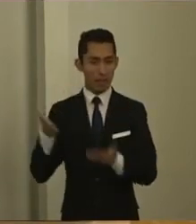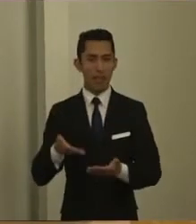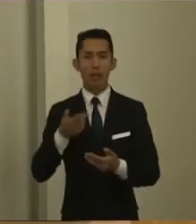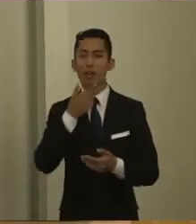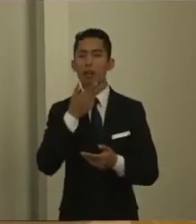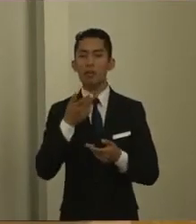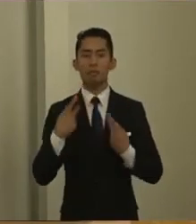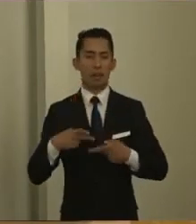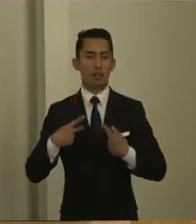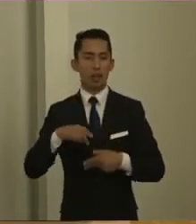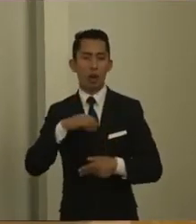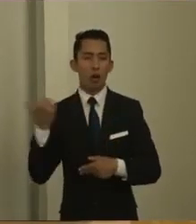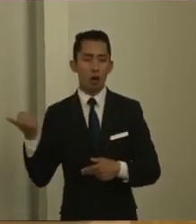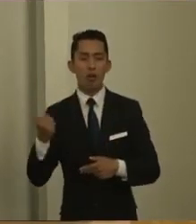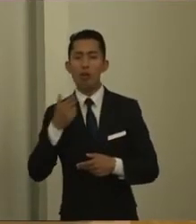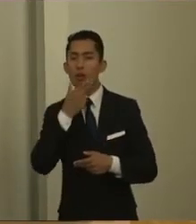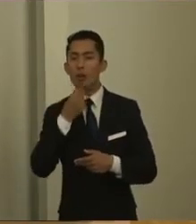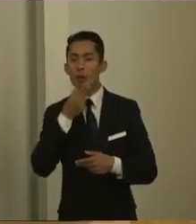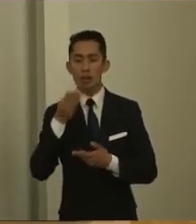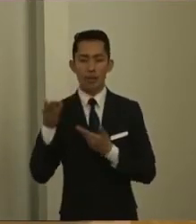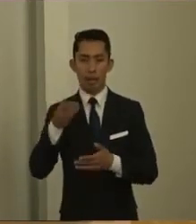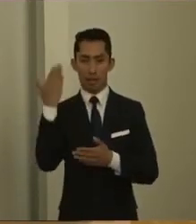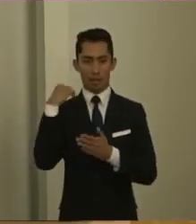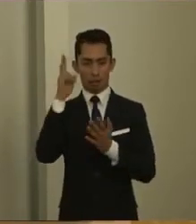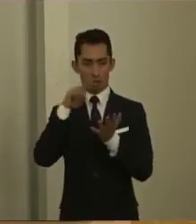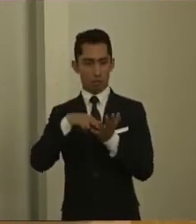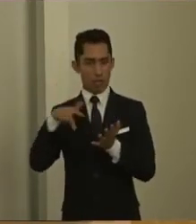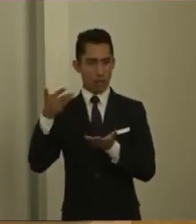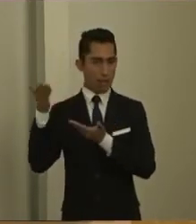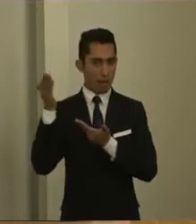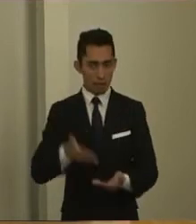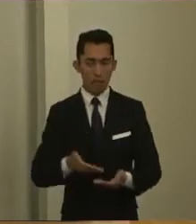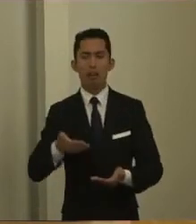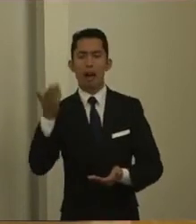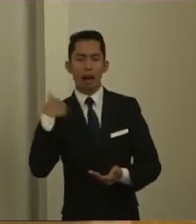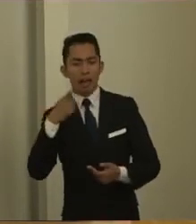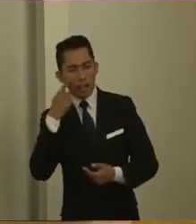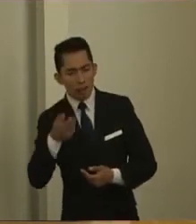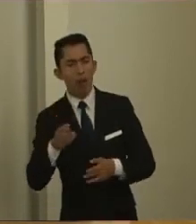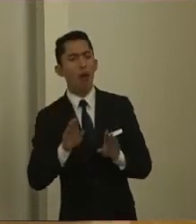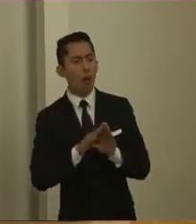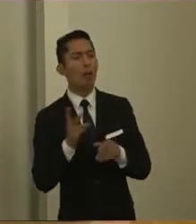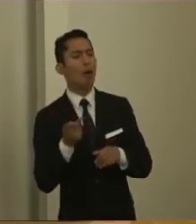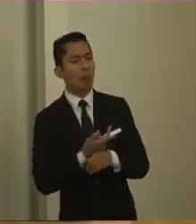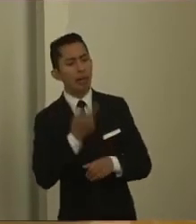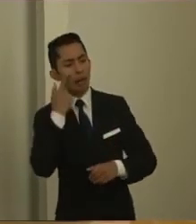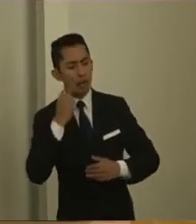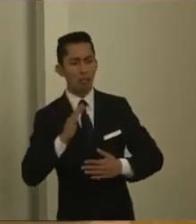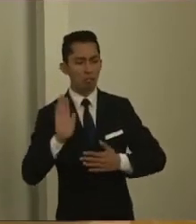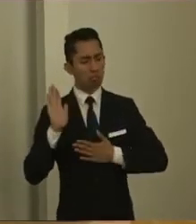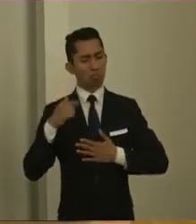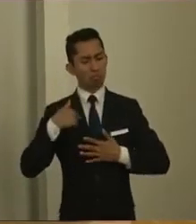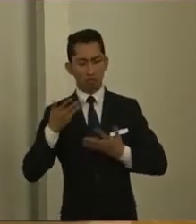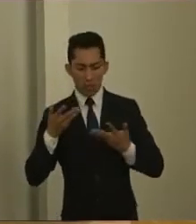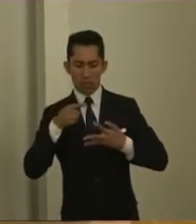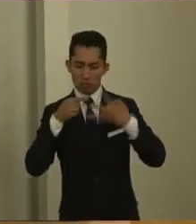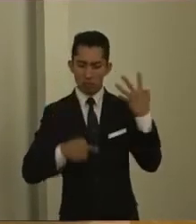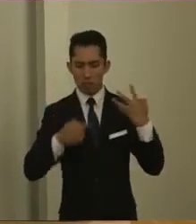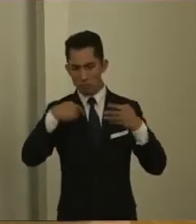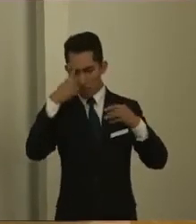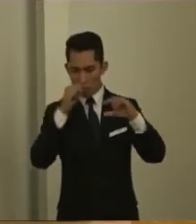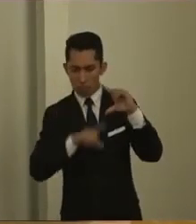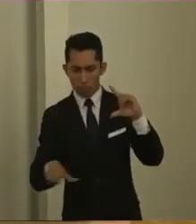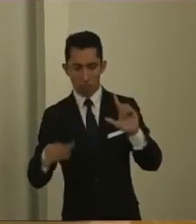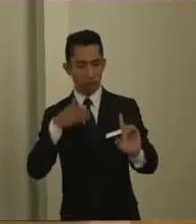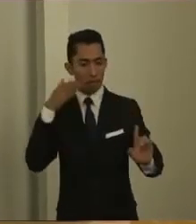relator especial rodolfo stavenhagen en 2003 y a pesar de los compromisos contraídos posteriormente por méxico en materia de derechos